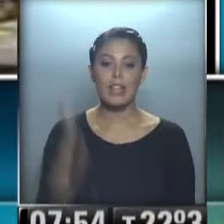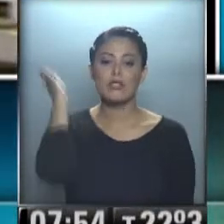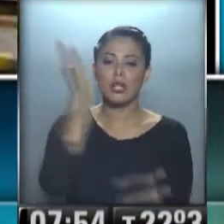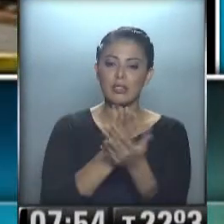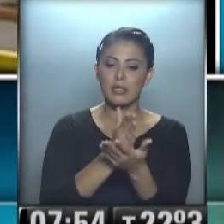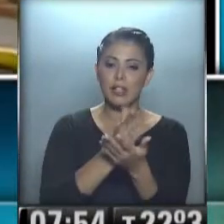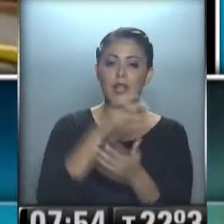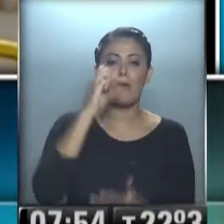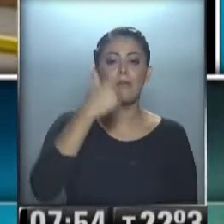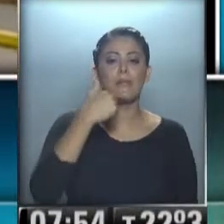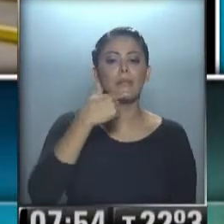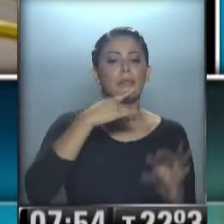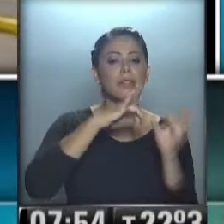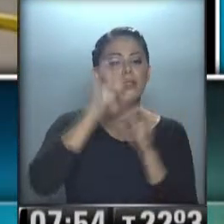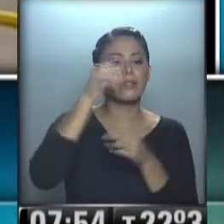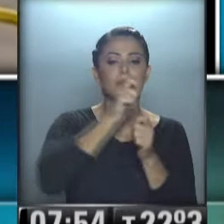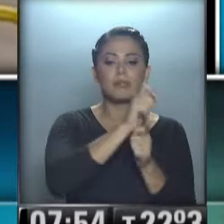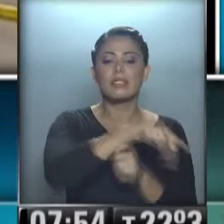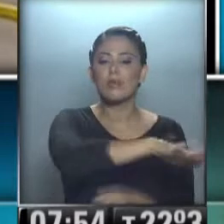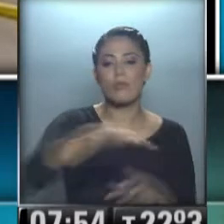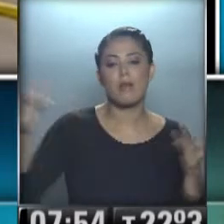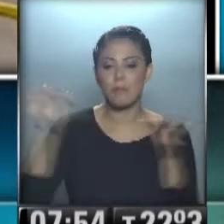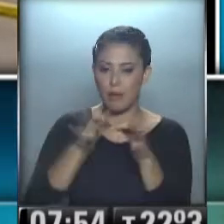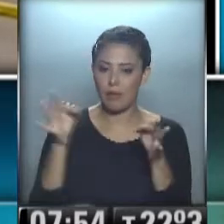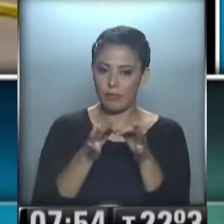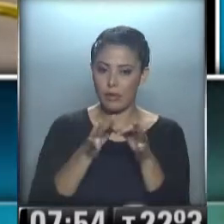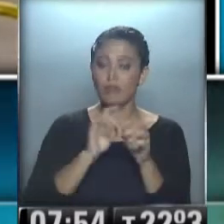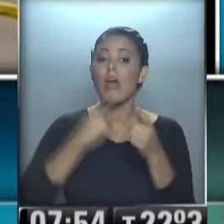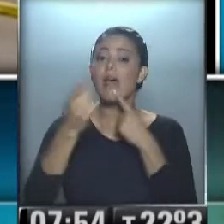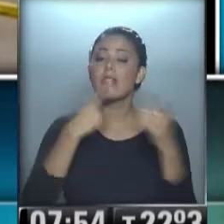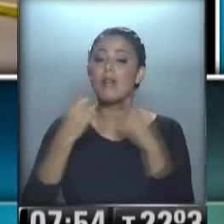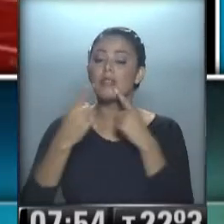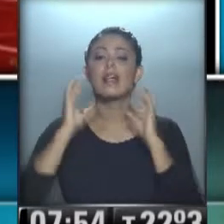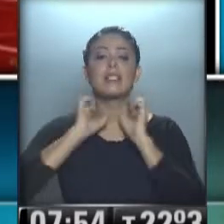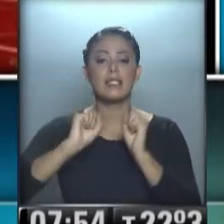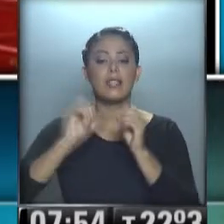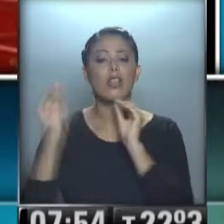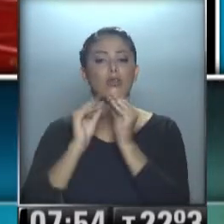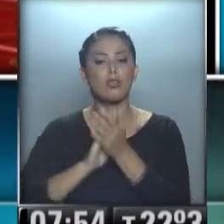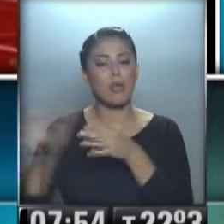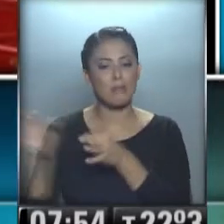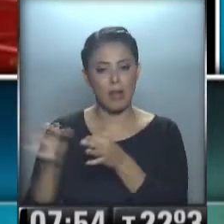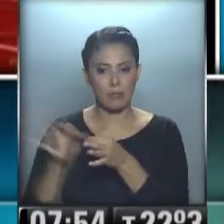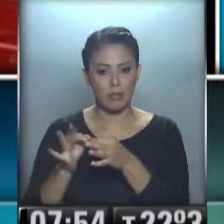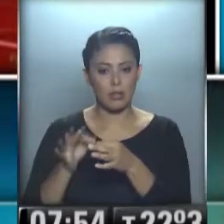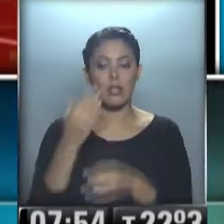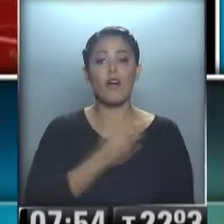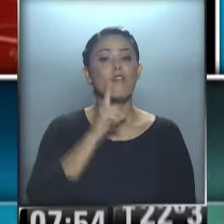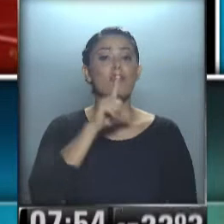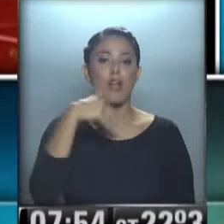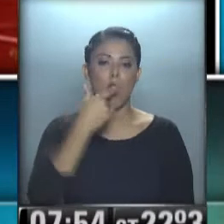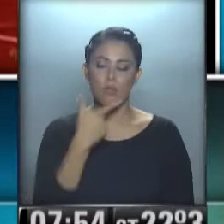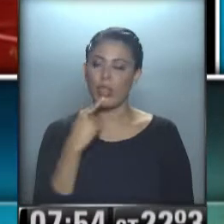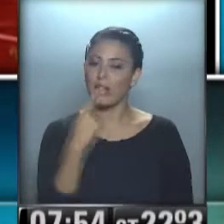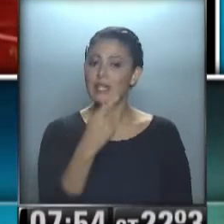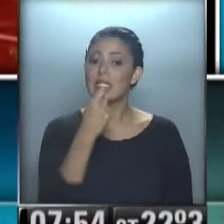Sancionarán a pesqueras que operen en Malvinas. En una entrevista al diario The Guardian, el secretario de Asuntos Relativos a Malvinas, Daniel Filmus, ratificó que quien